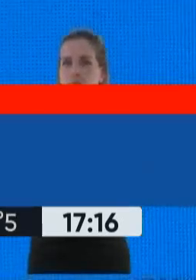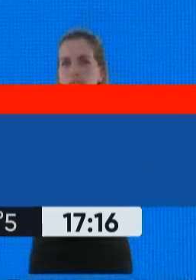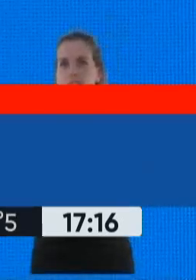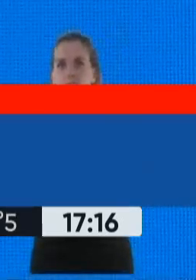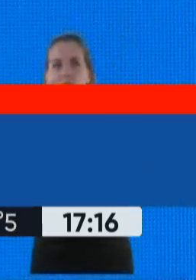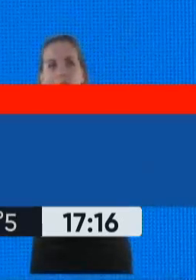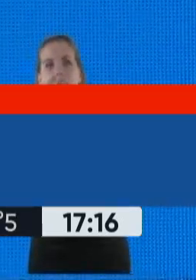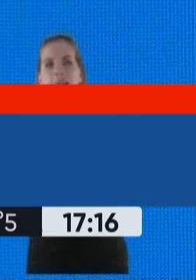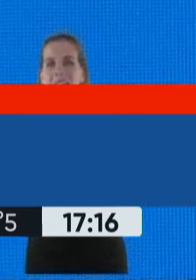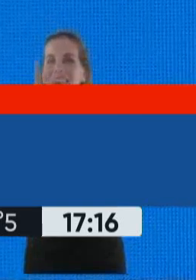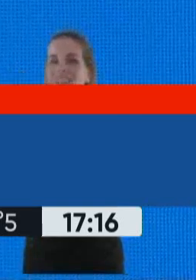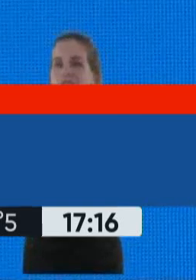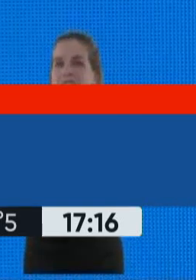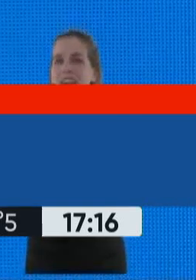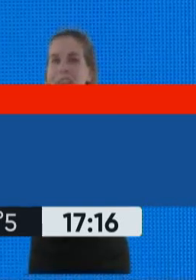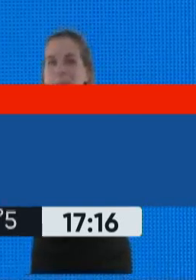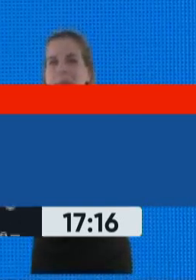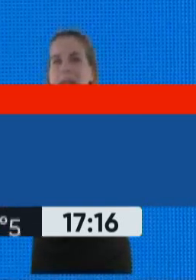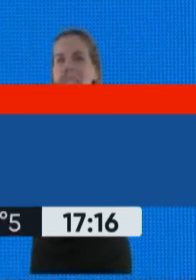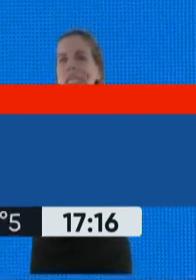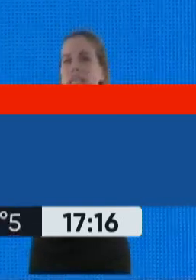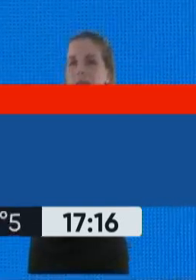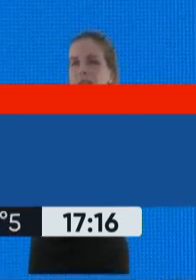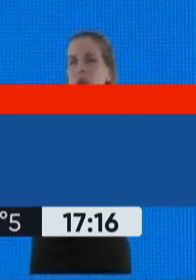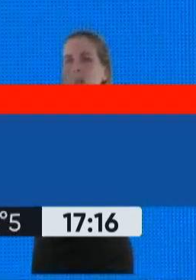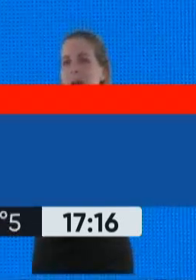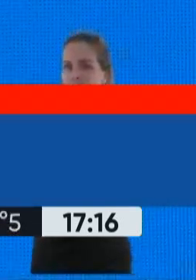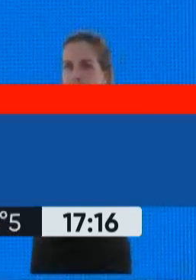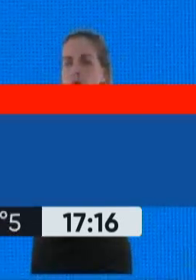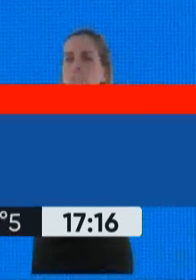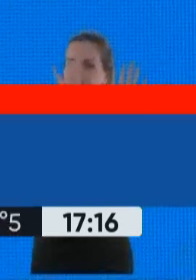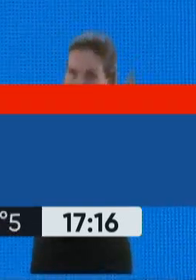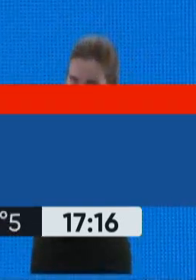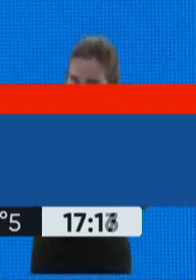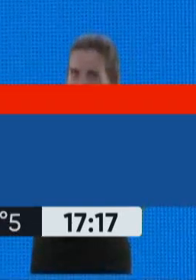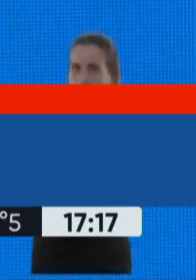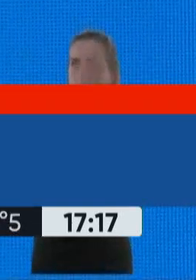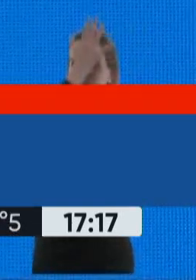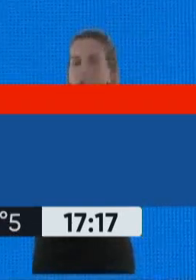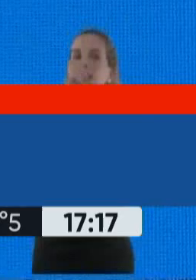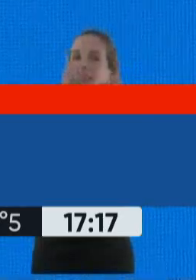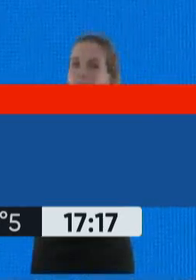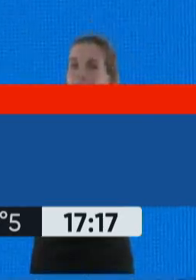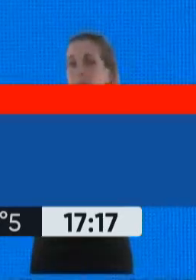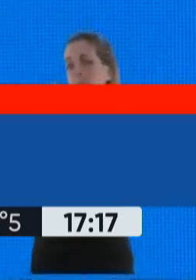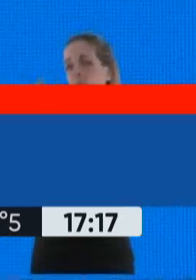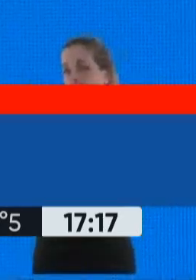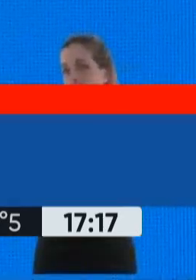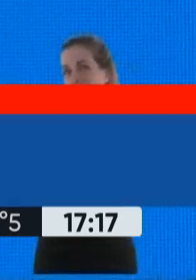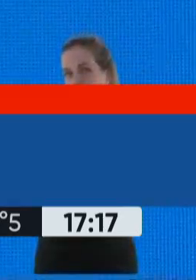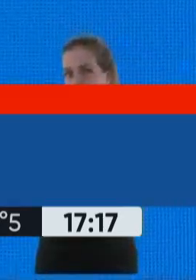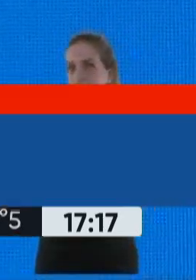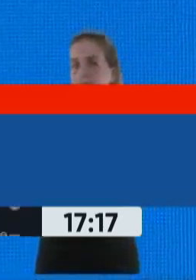que nos encanta ver, pero también vamos a ocuparnos de los que empiezan, de los que buscan un lugar en la escena.